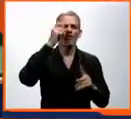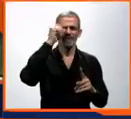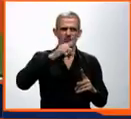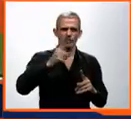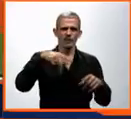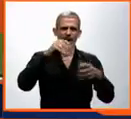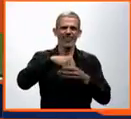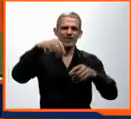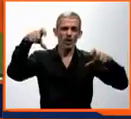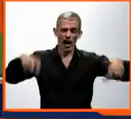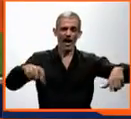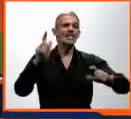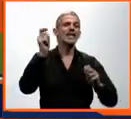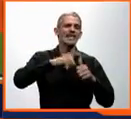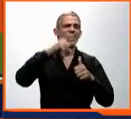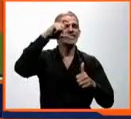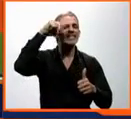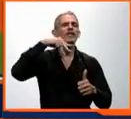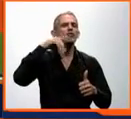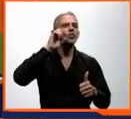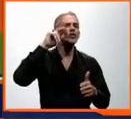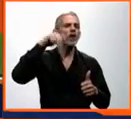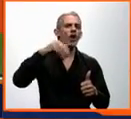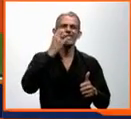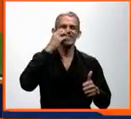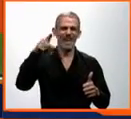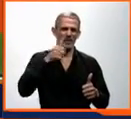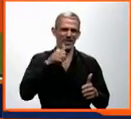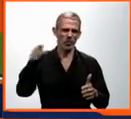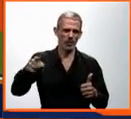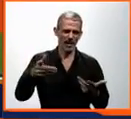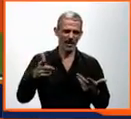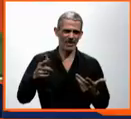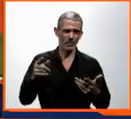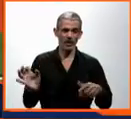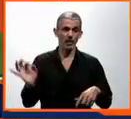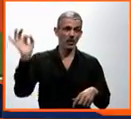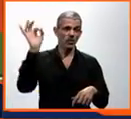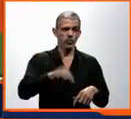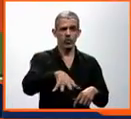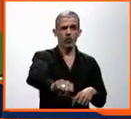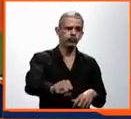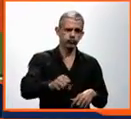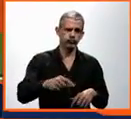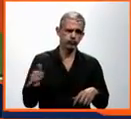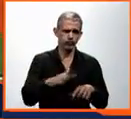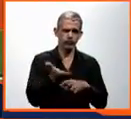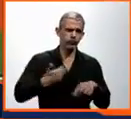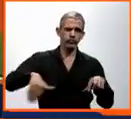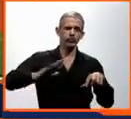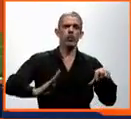del campo de fuero, terminaron siendo Centurión y Sarmiento para Quilmes, por más de que no hayan tomado buenas decisiones. Bou,